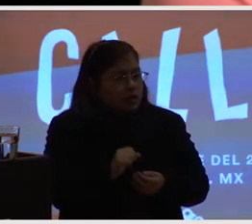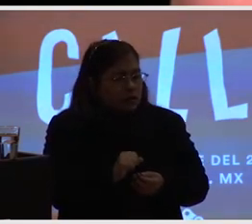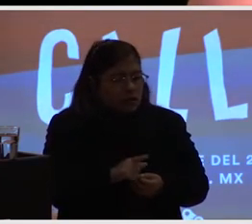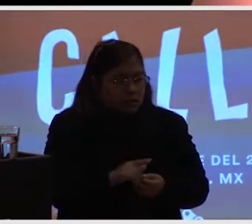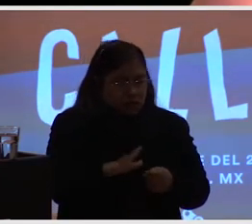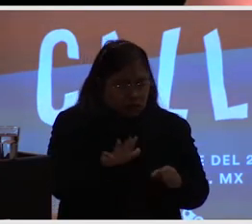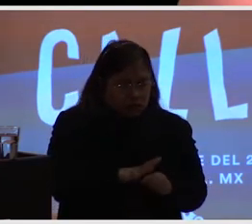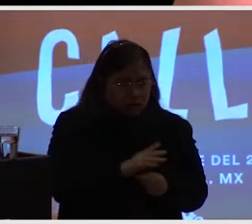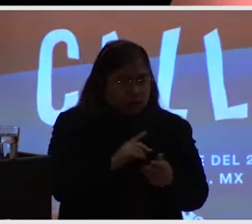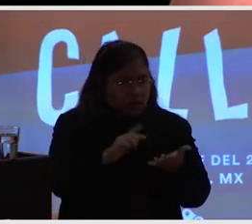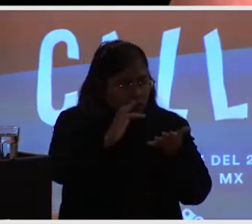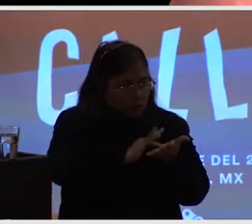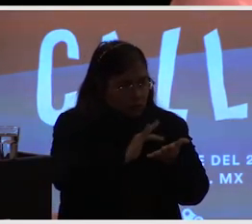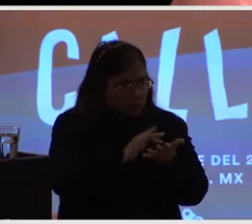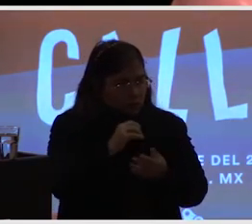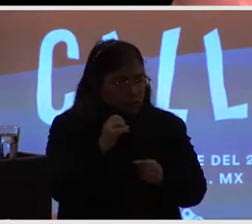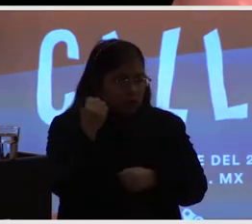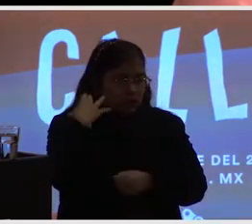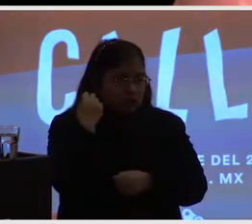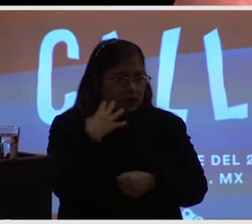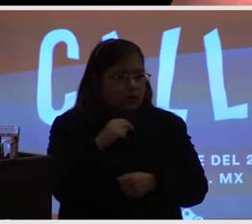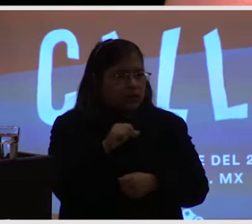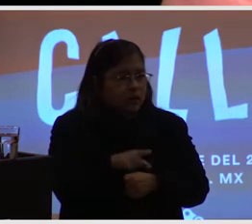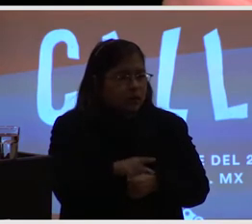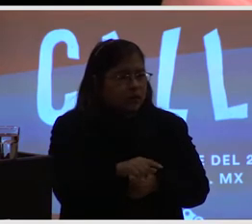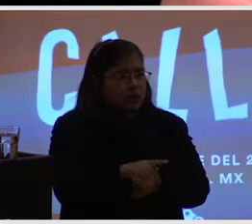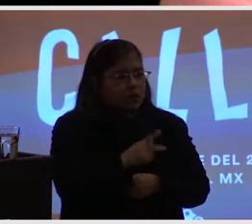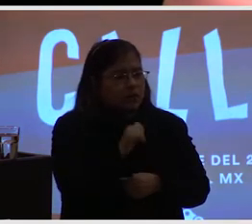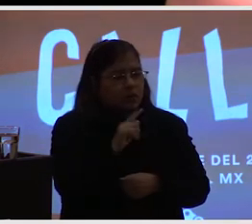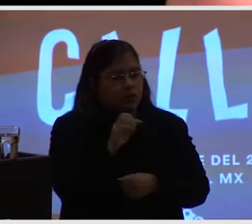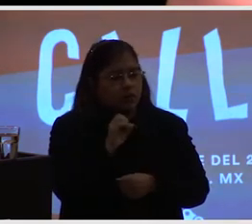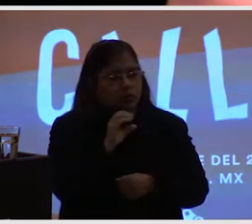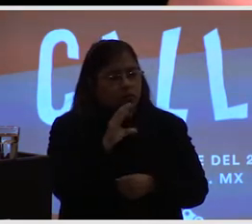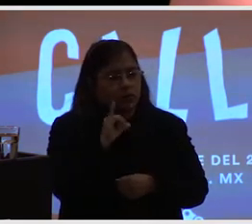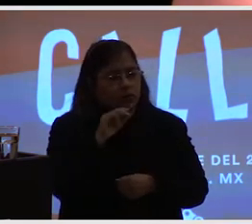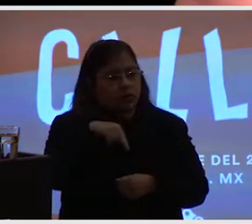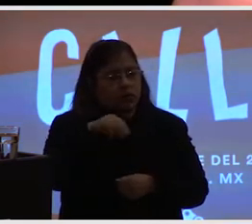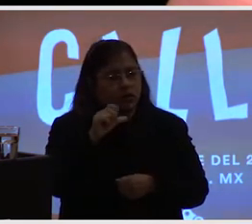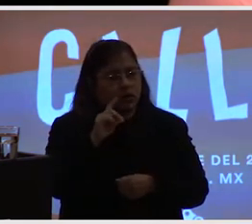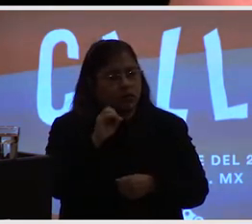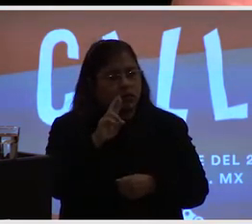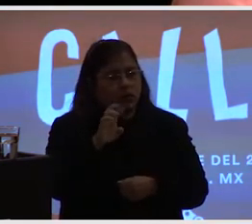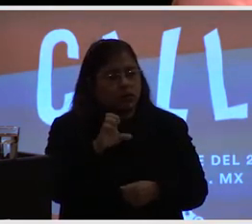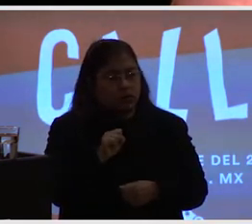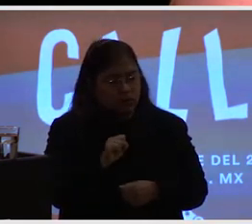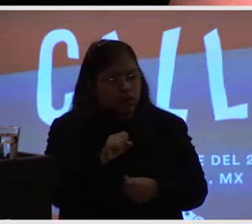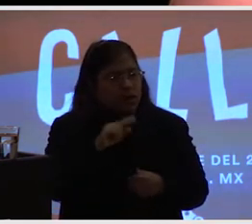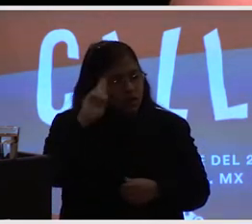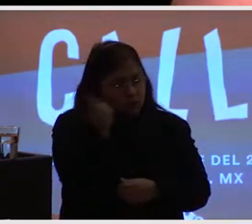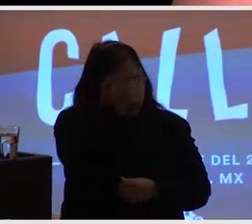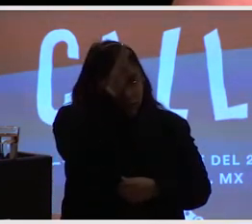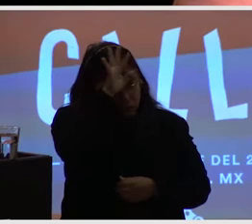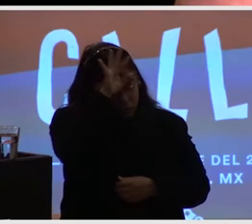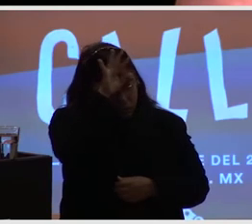que se realizara este evento en patrocinadores tenemos también y agradecemos a la 'u' de mi